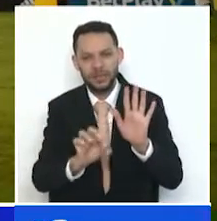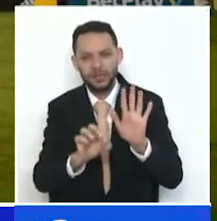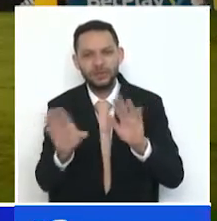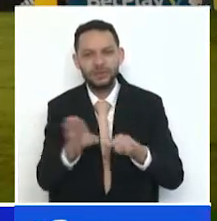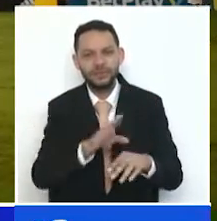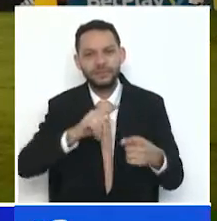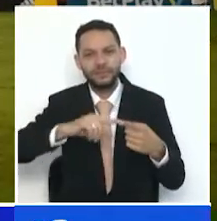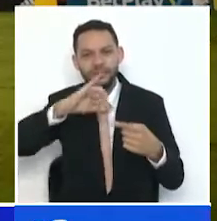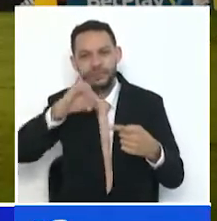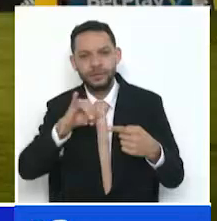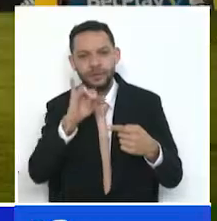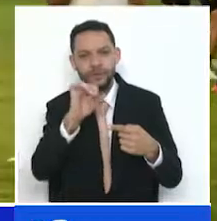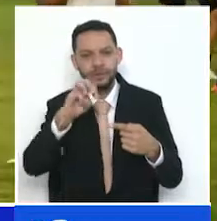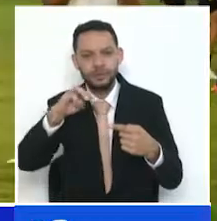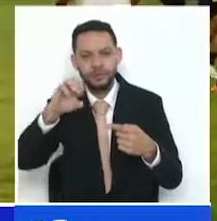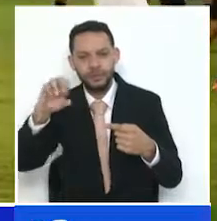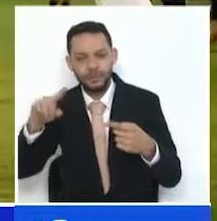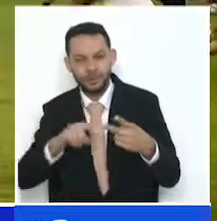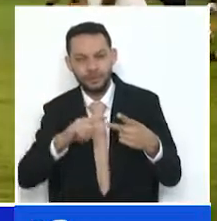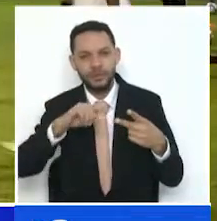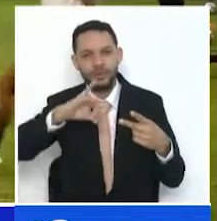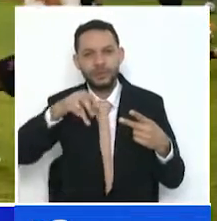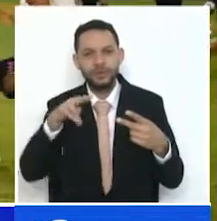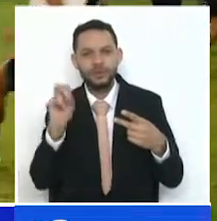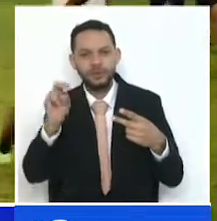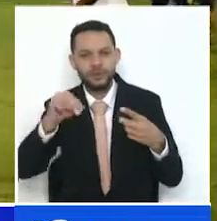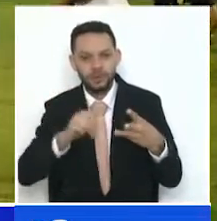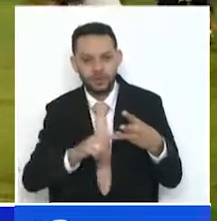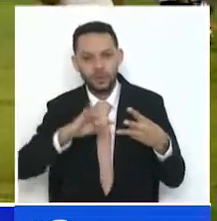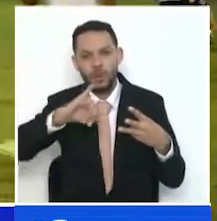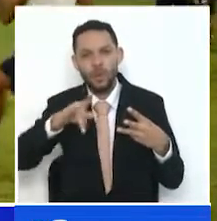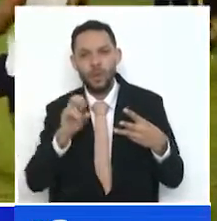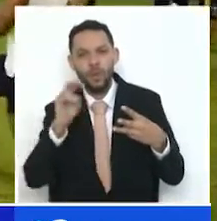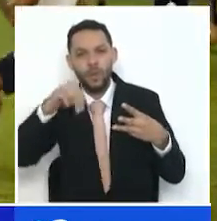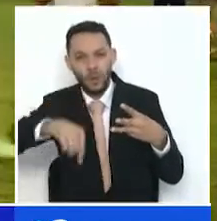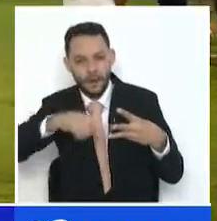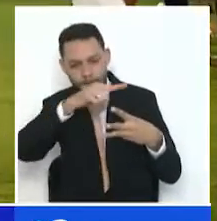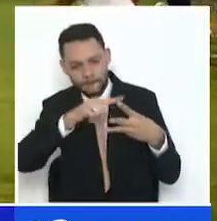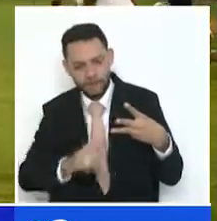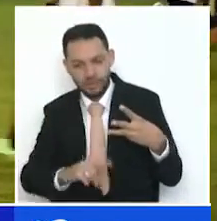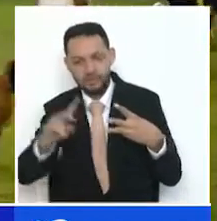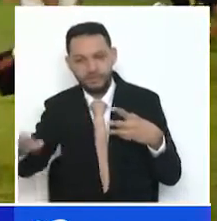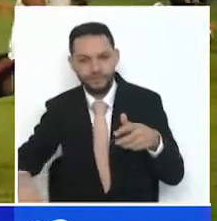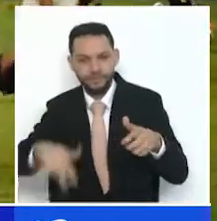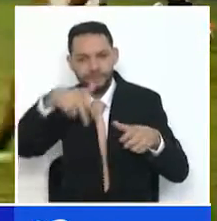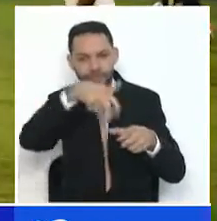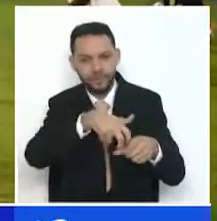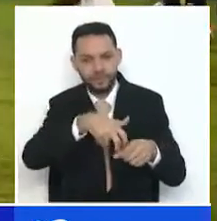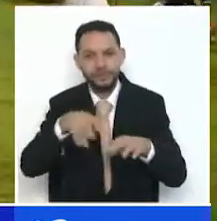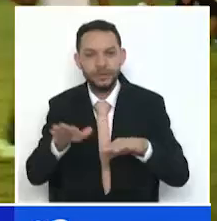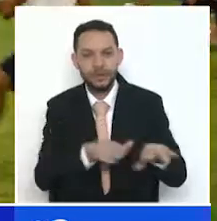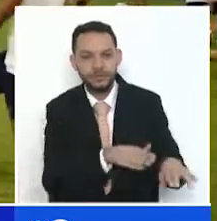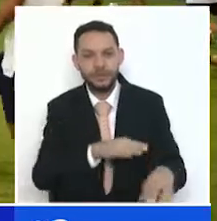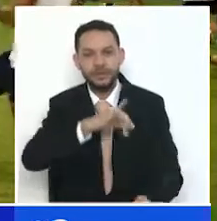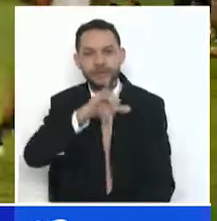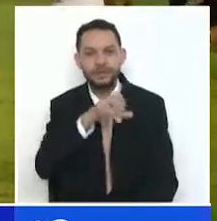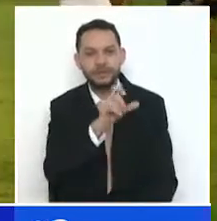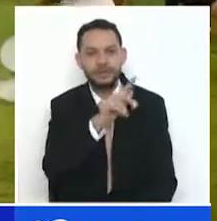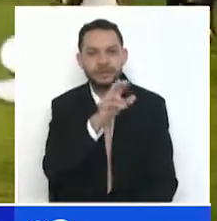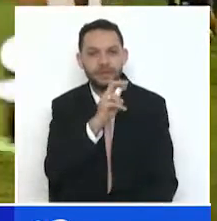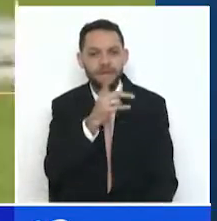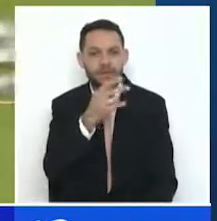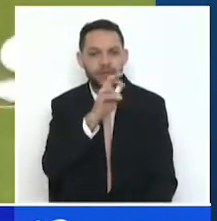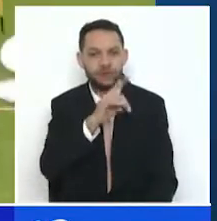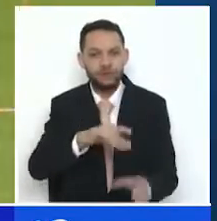del Portland Timbers, John Lucumí del Genk y Juan Fernández Osorio del Santos Laguna. Jefferson Lerma fue desafectado de la